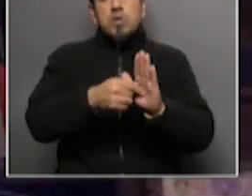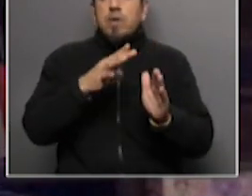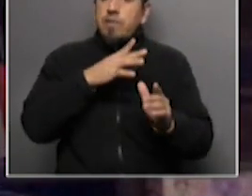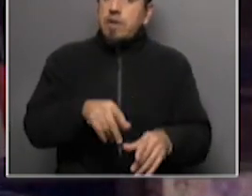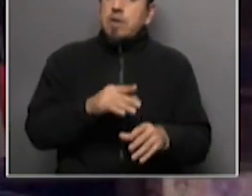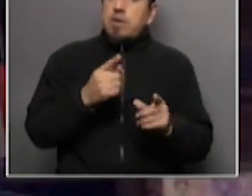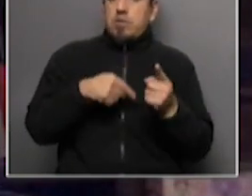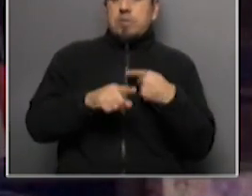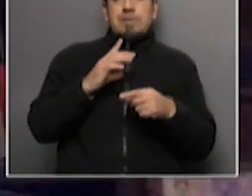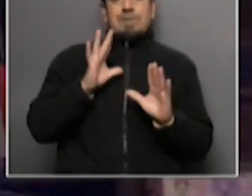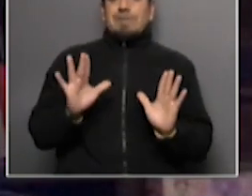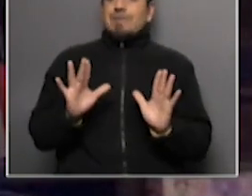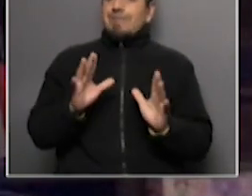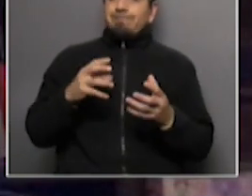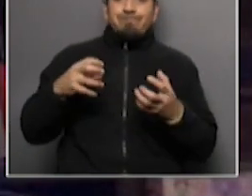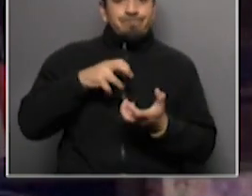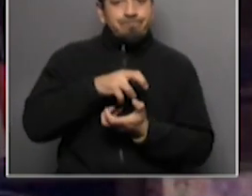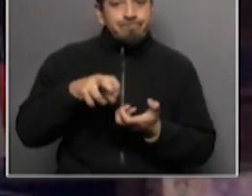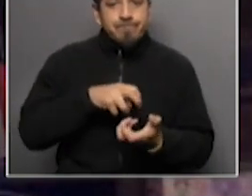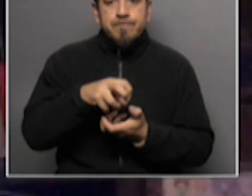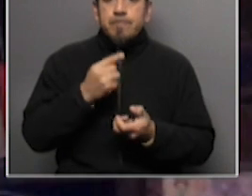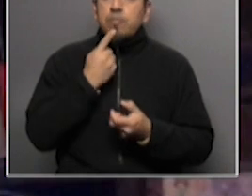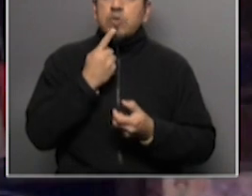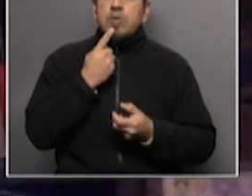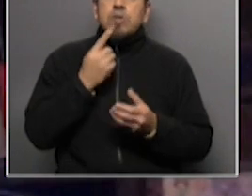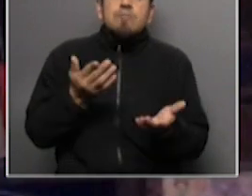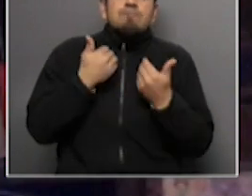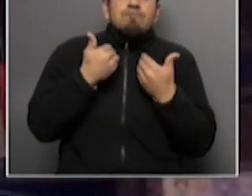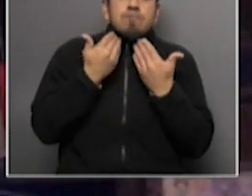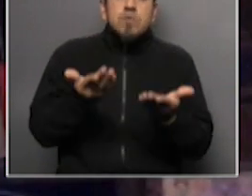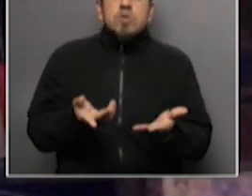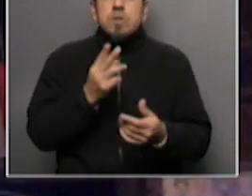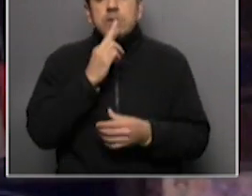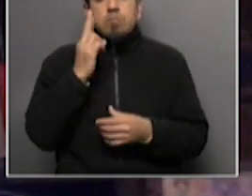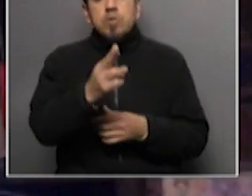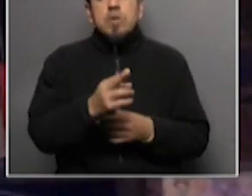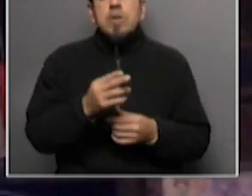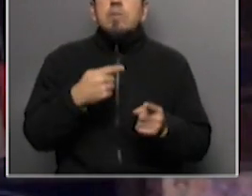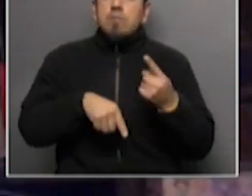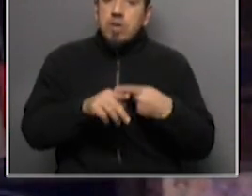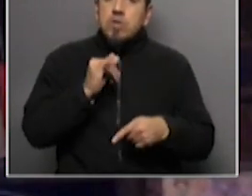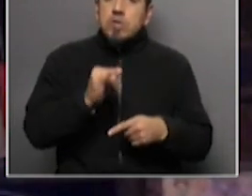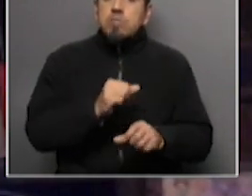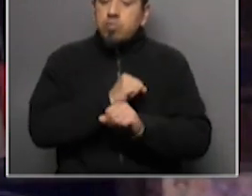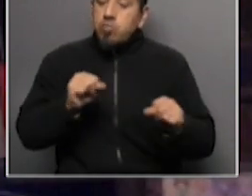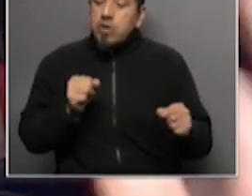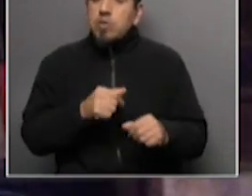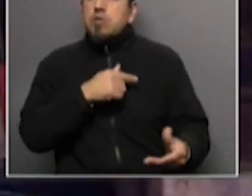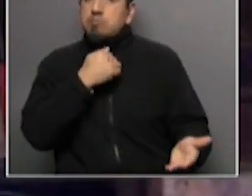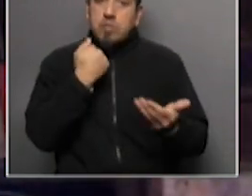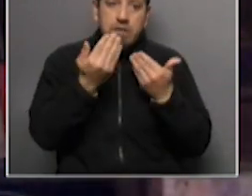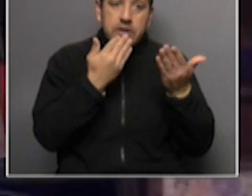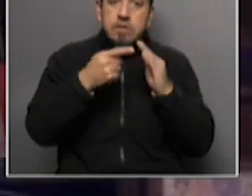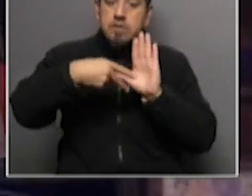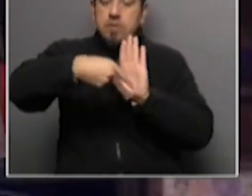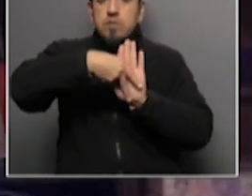Por tanto, aquí hay un conflicto político bastante grande. No te podría responder con precisión la pregunta, pero sí te podría hablar desde un plano